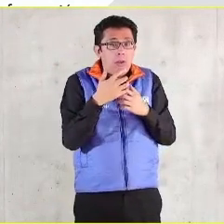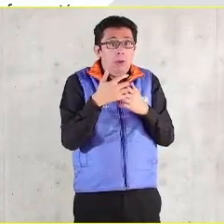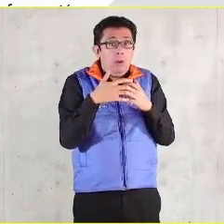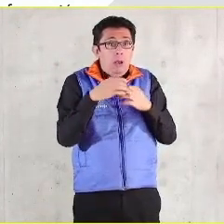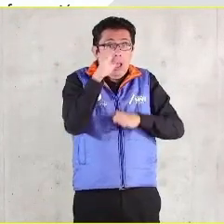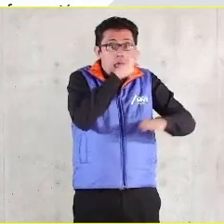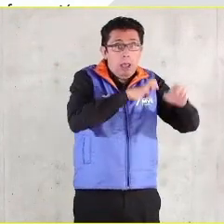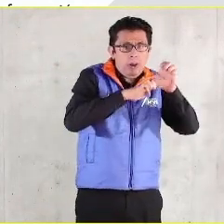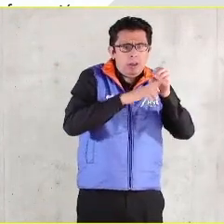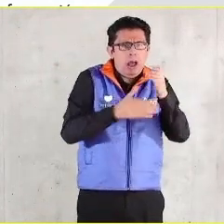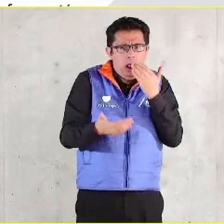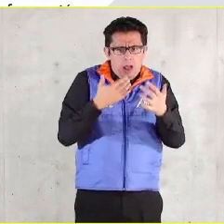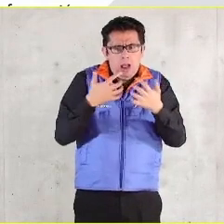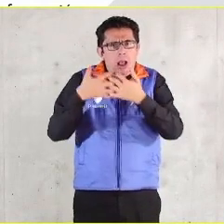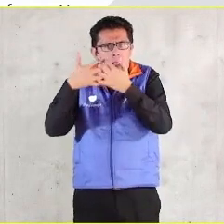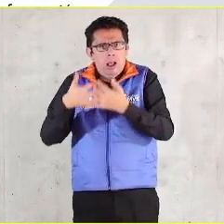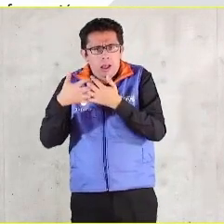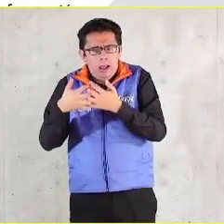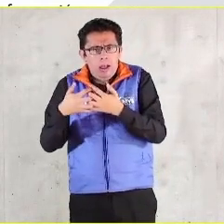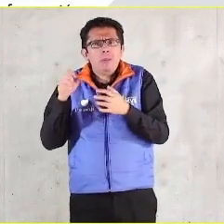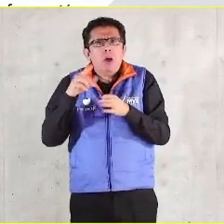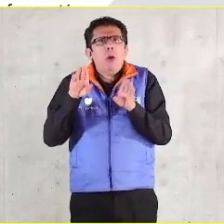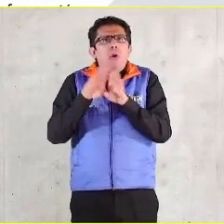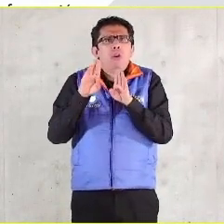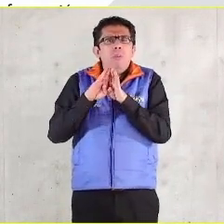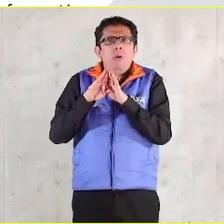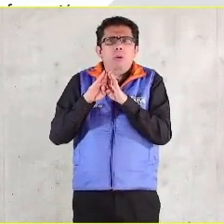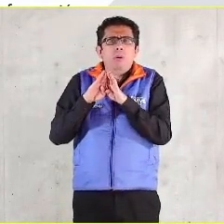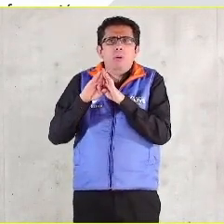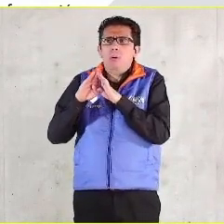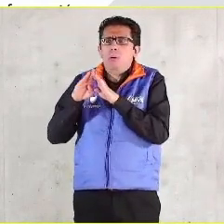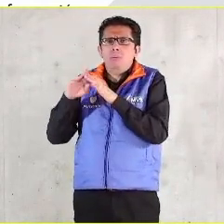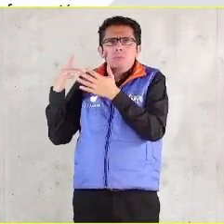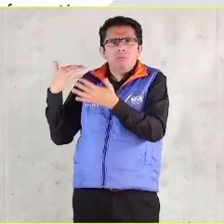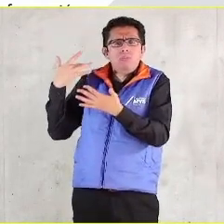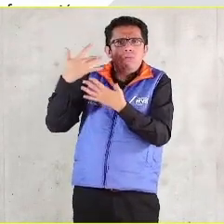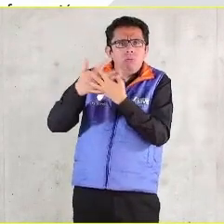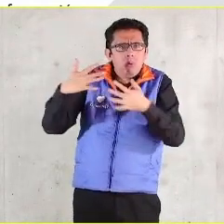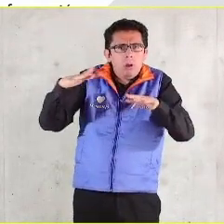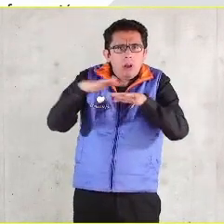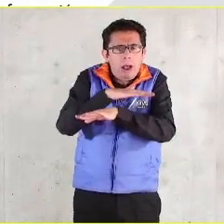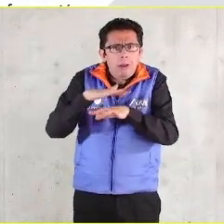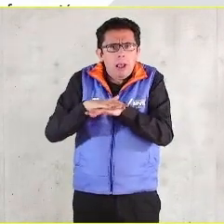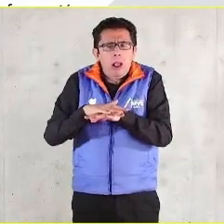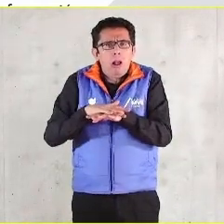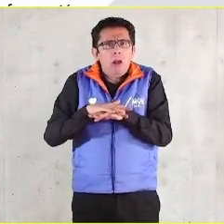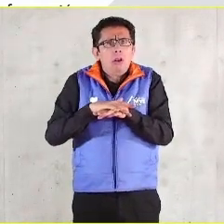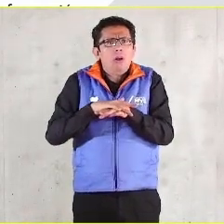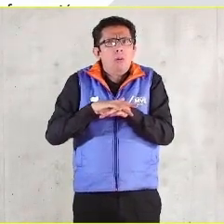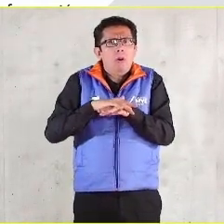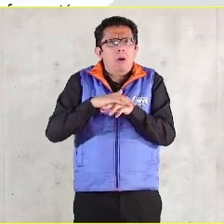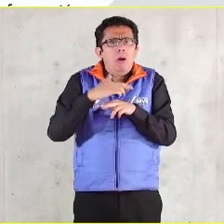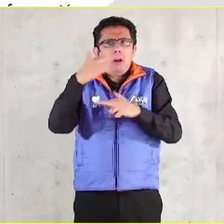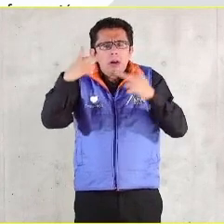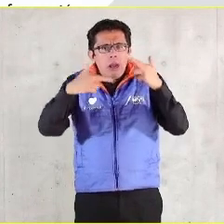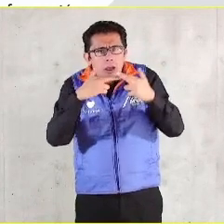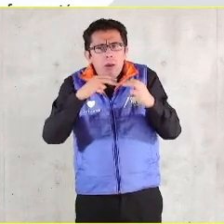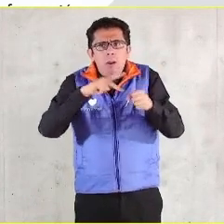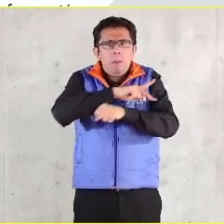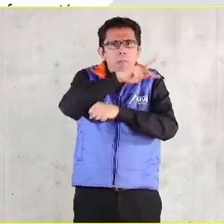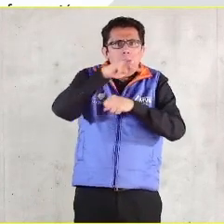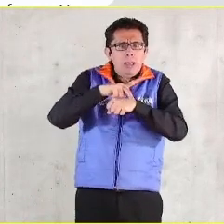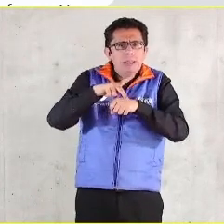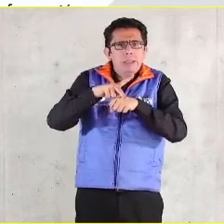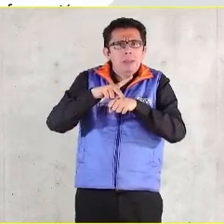industria? ¿Cuál es su evolución histórica con respecto al sector y contra ella misma? ¿Cómo está una región? ¿Cómo está un país? ¿Cómo han avanzado en